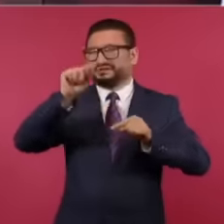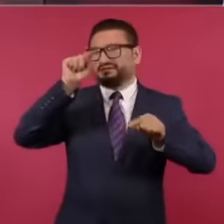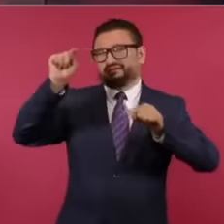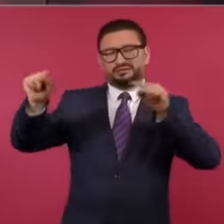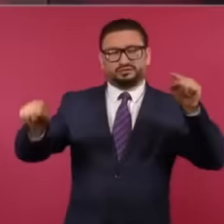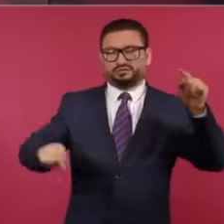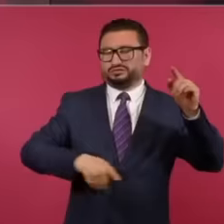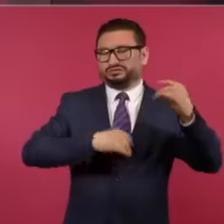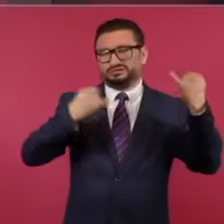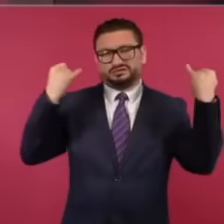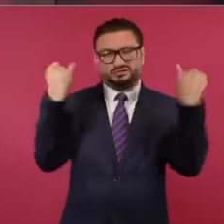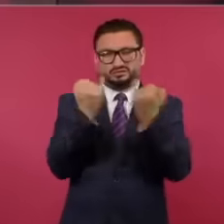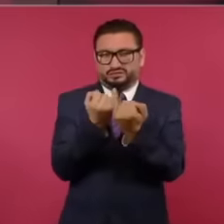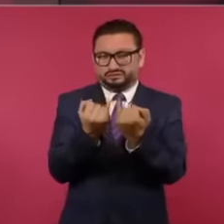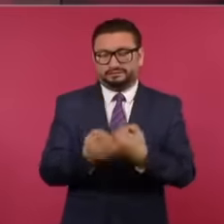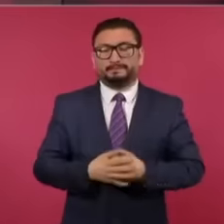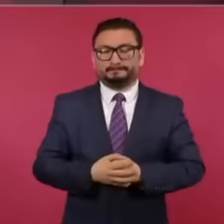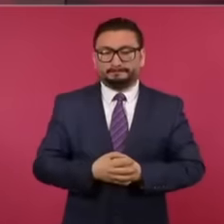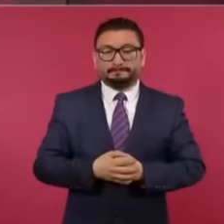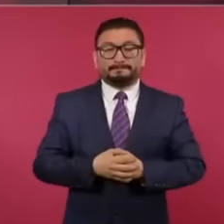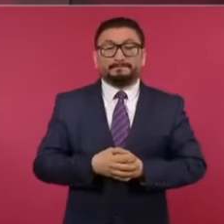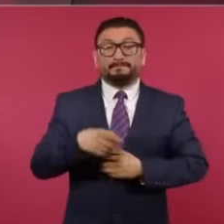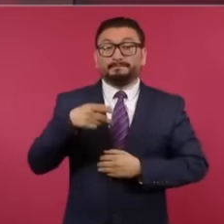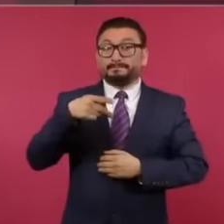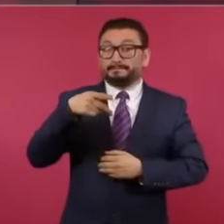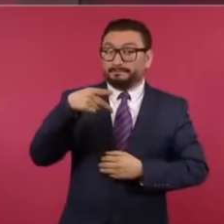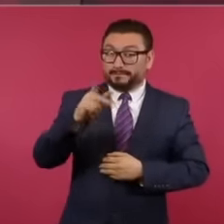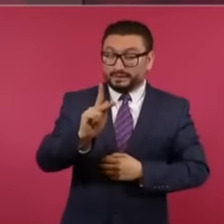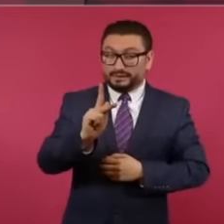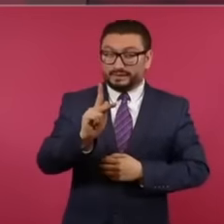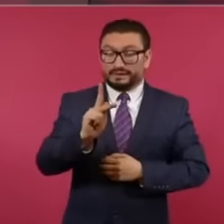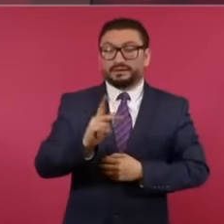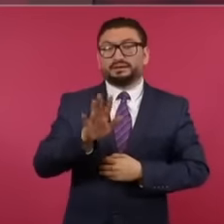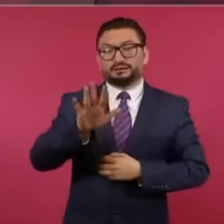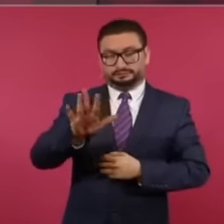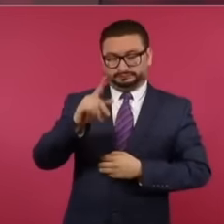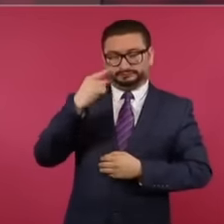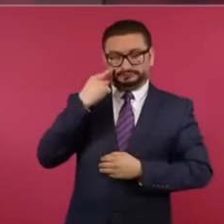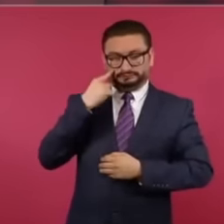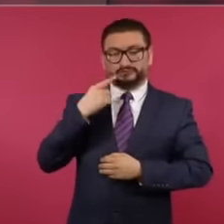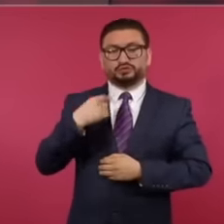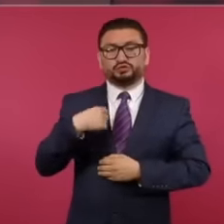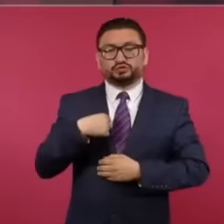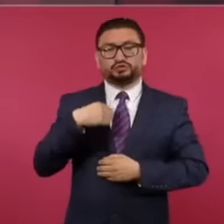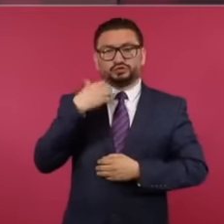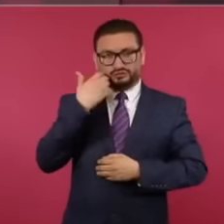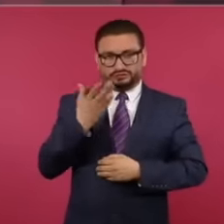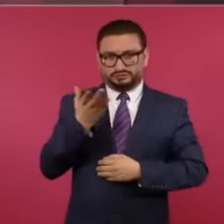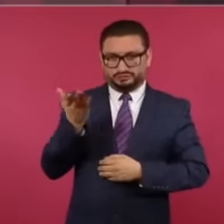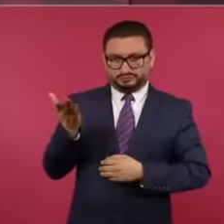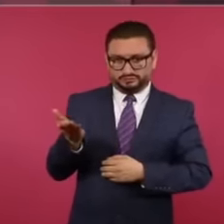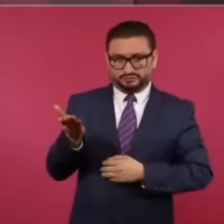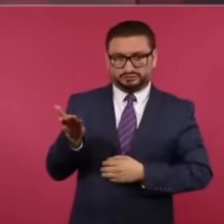lados. Pero nada más quiero que